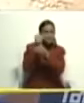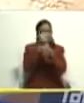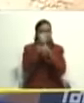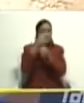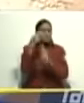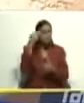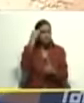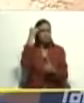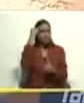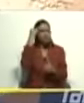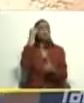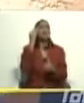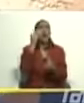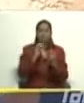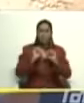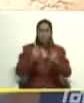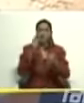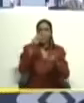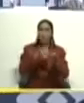2022 antes.